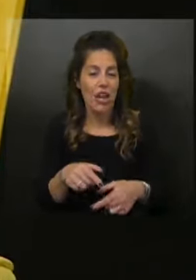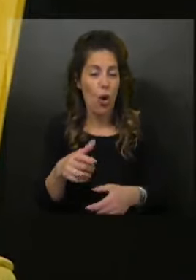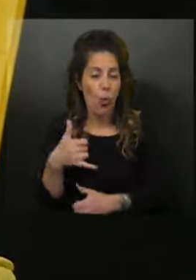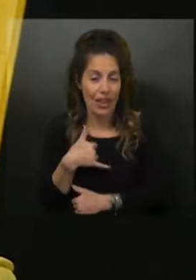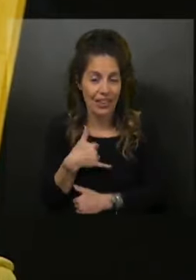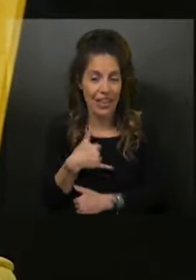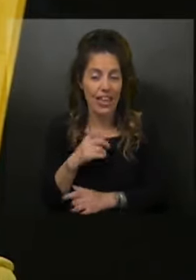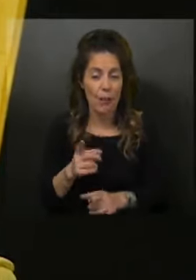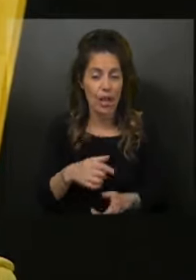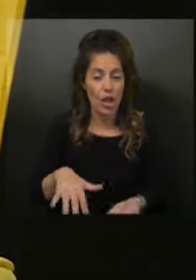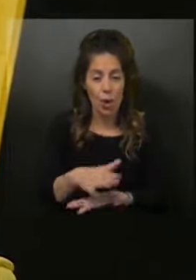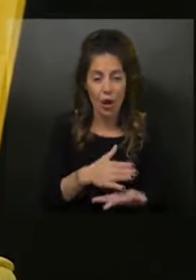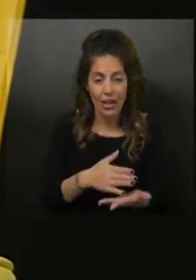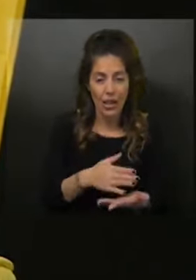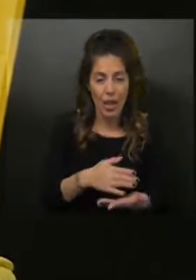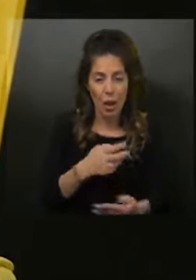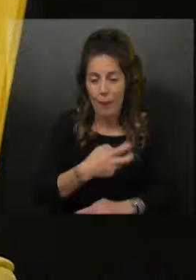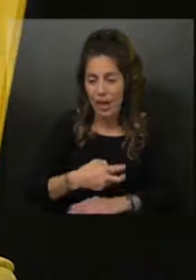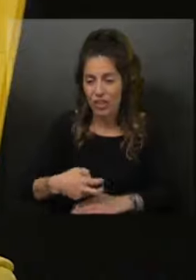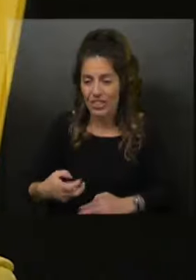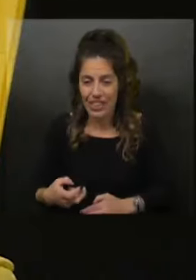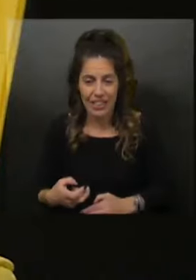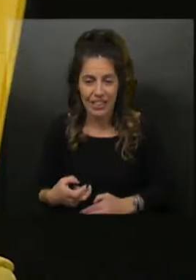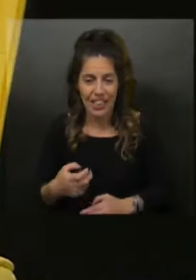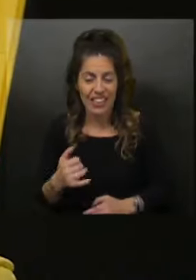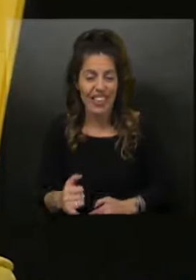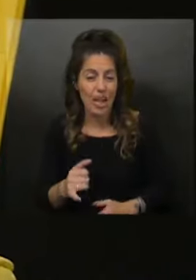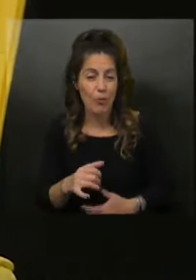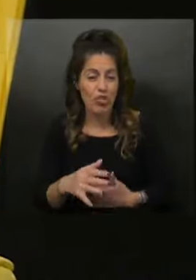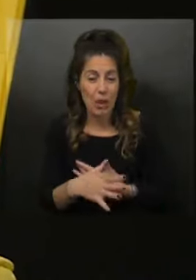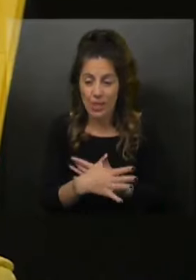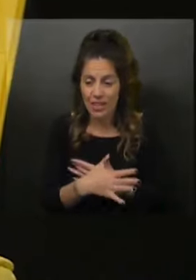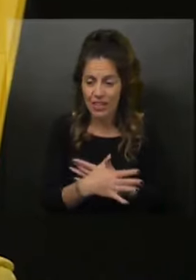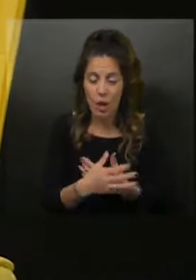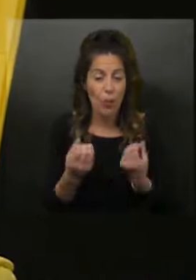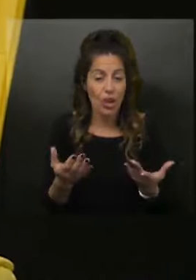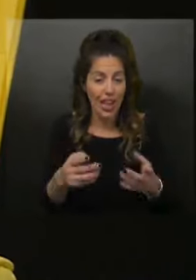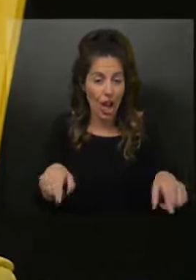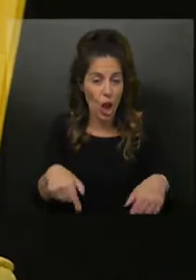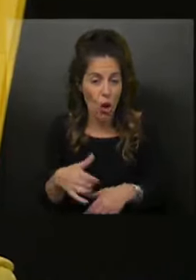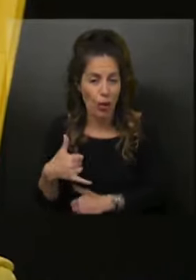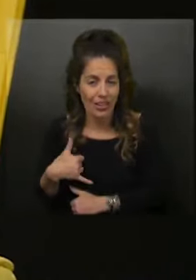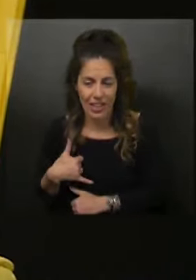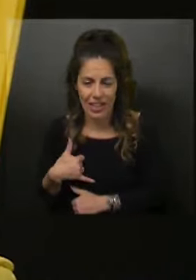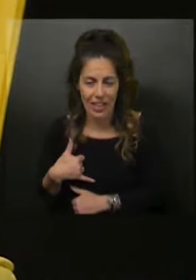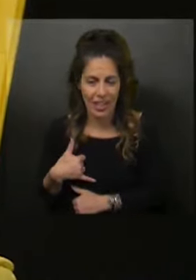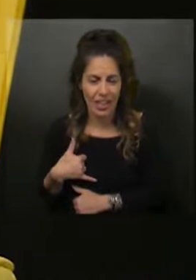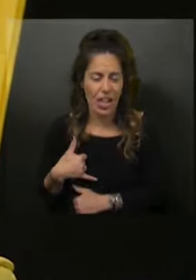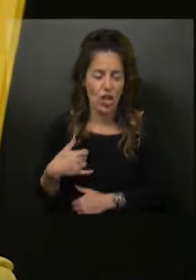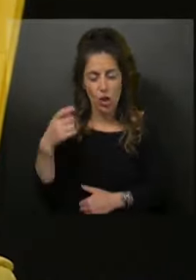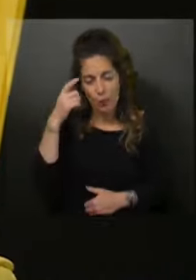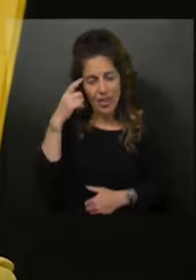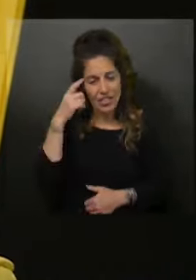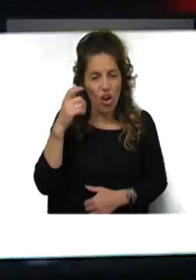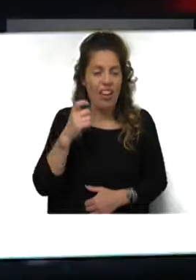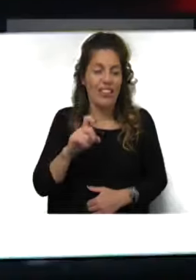para los indigentes pienso tenemos el mides para eso por qué en los cuarteles Entonces yo pienso nadie que estudia para ser